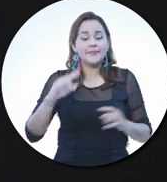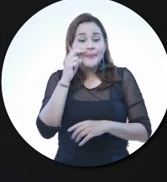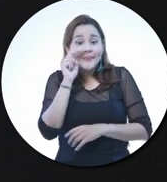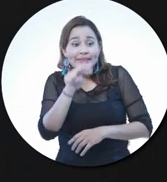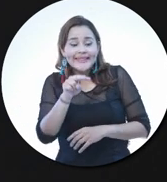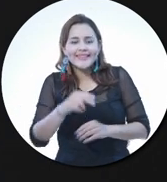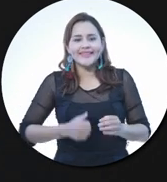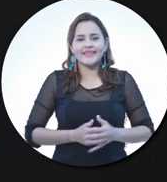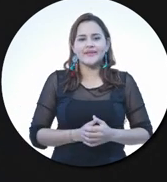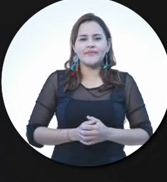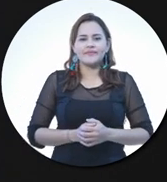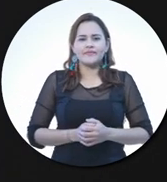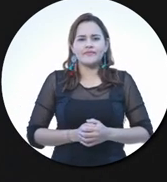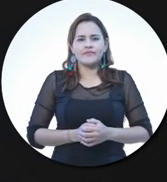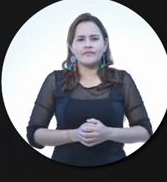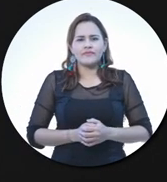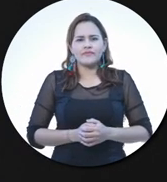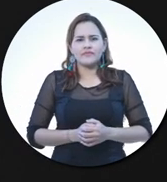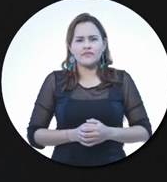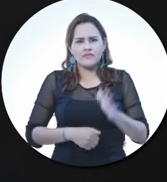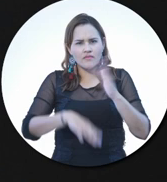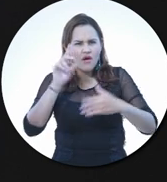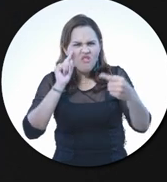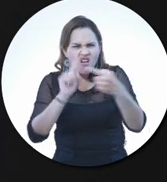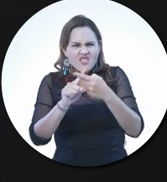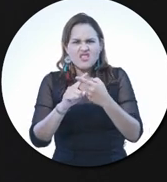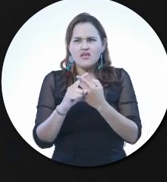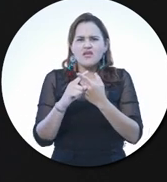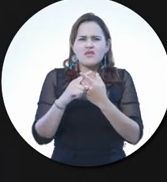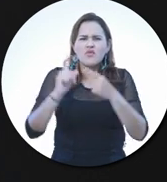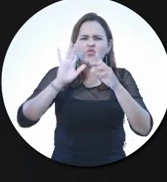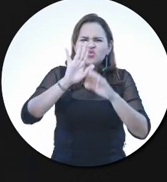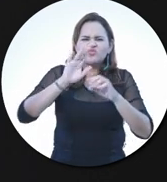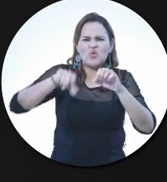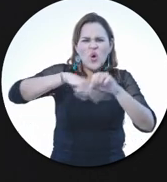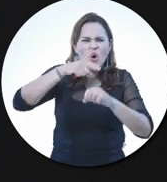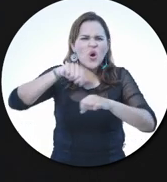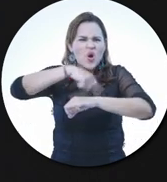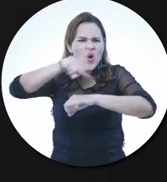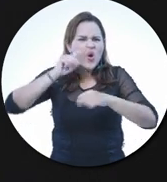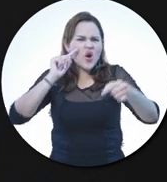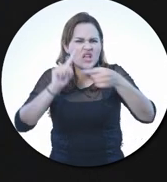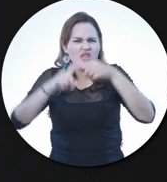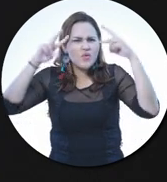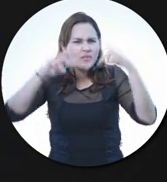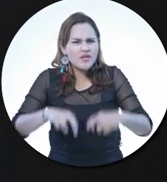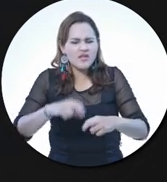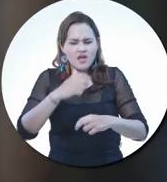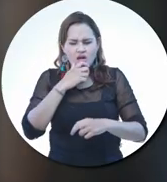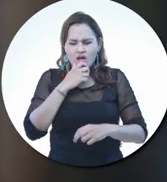Universidad del Magdalena. Mira fijamente. Cantidad de créditos destinados a la investigación dentro del plan de